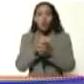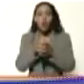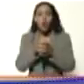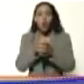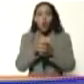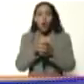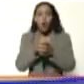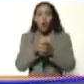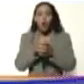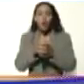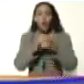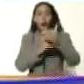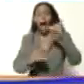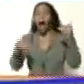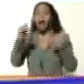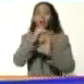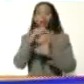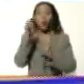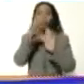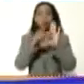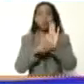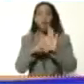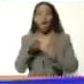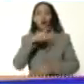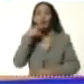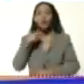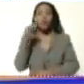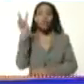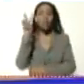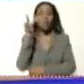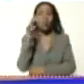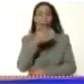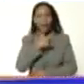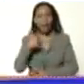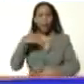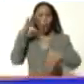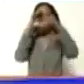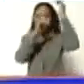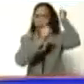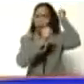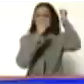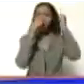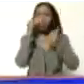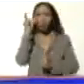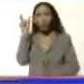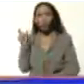Alto Nivel Rusia-Venezuela. Querido embajador Sergei,